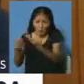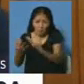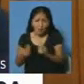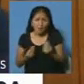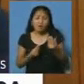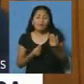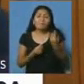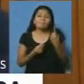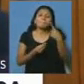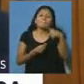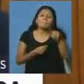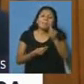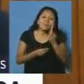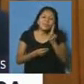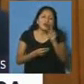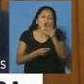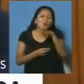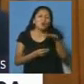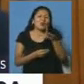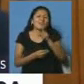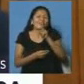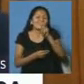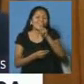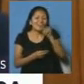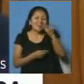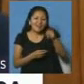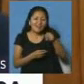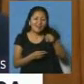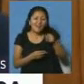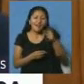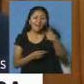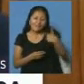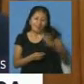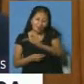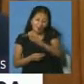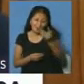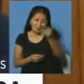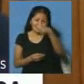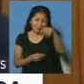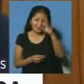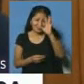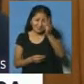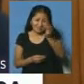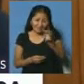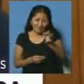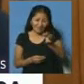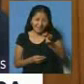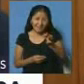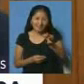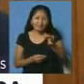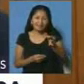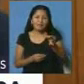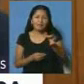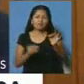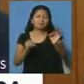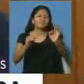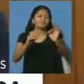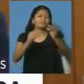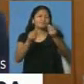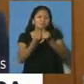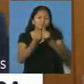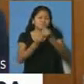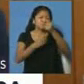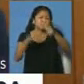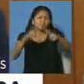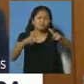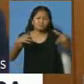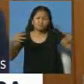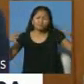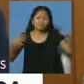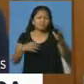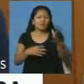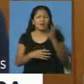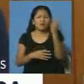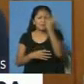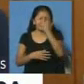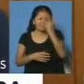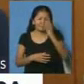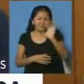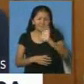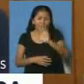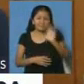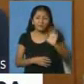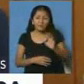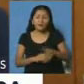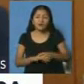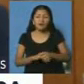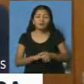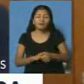salvo en tilcara que es público digamos el desborde que se vivió allí y donde